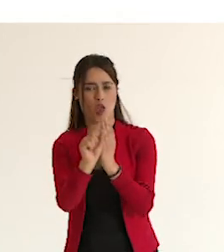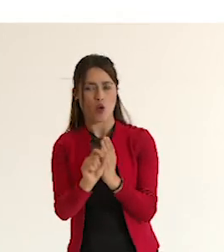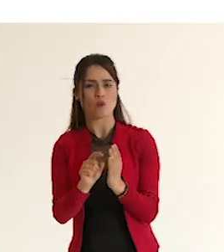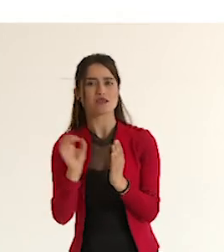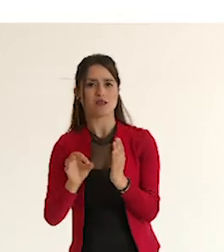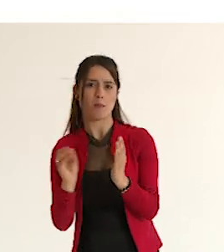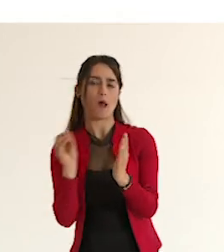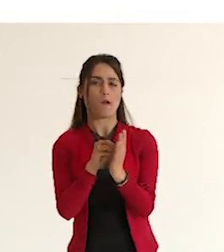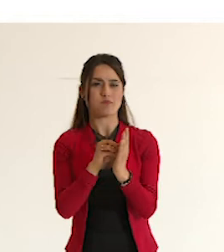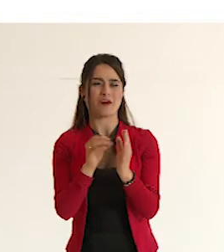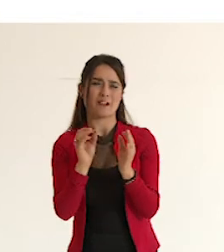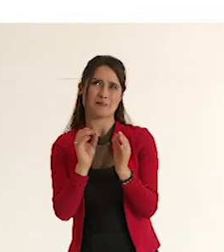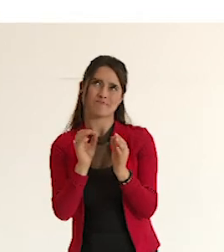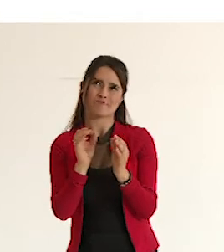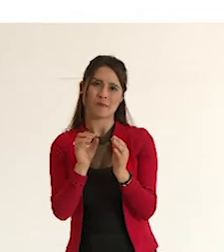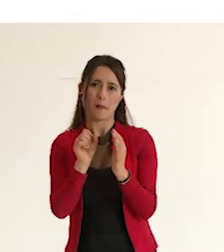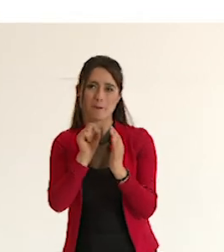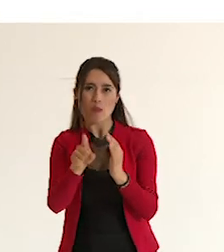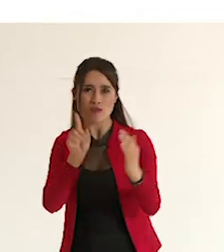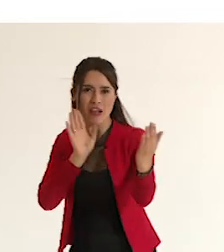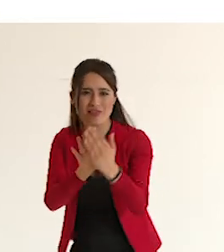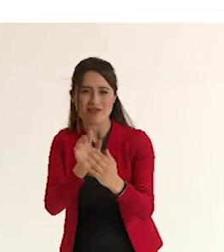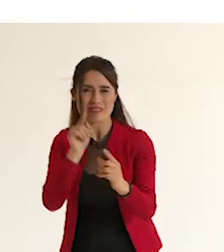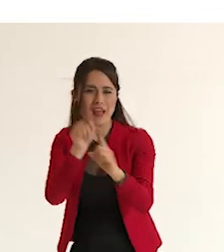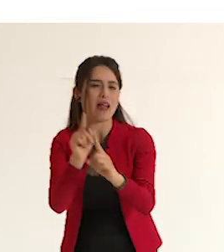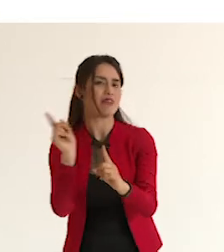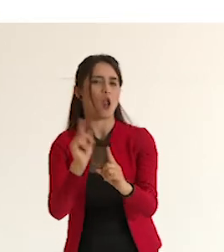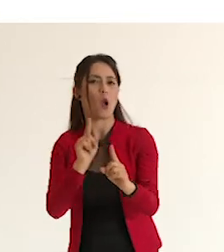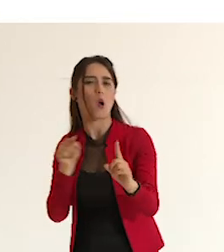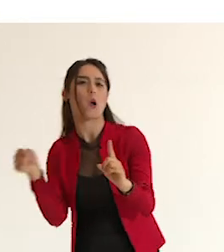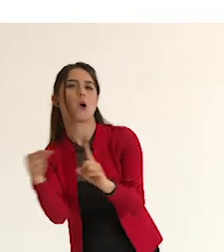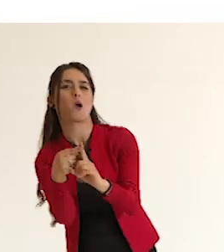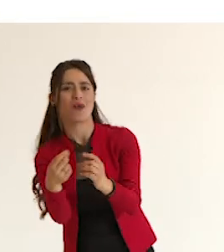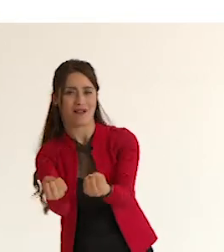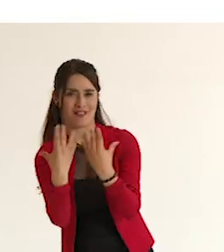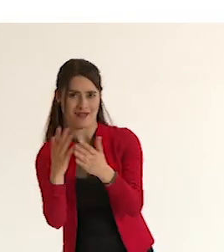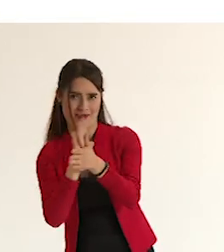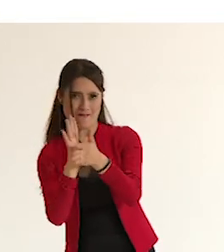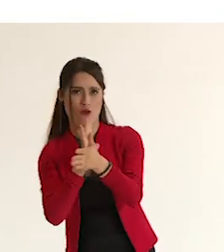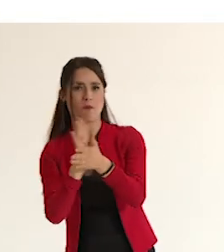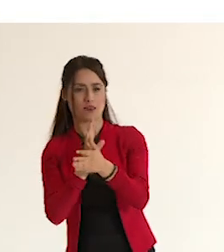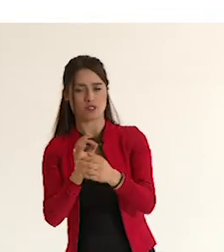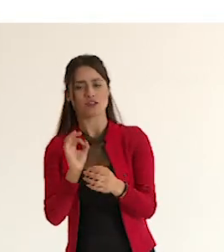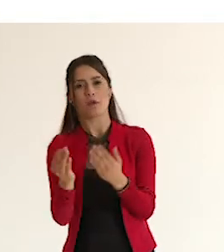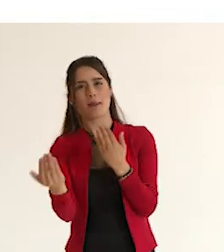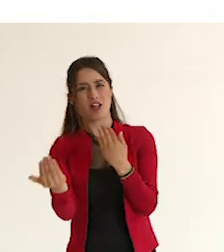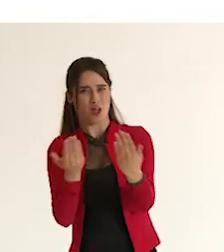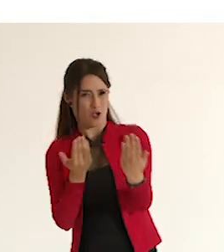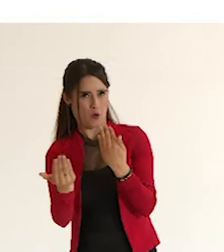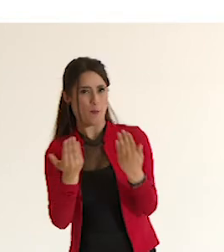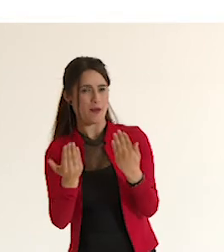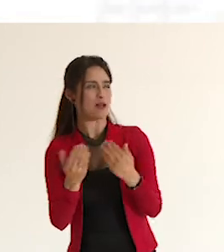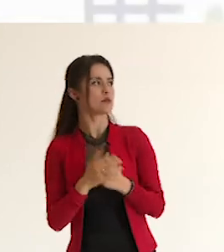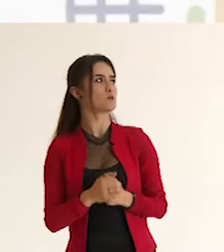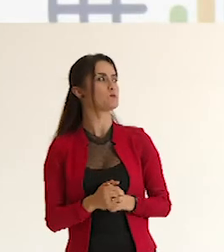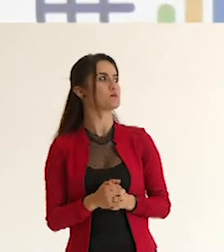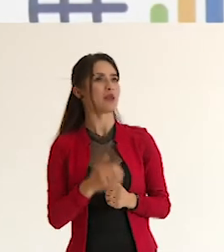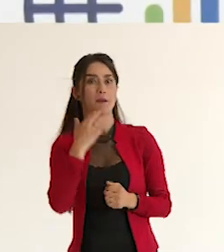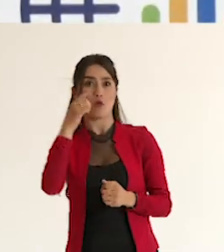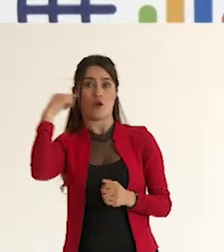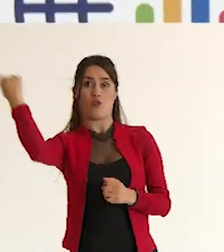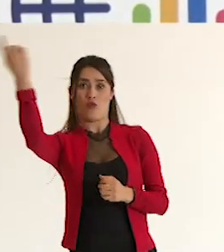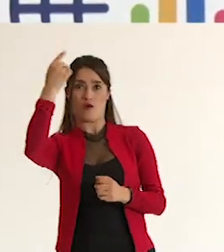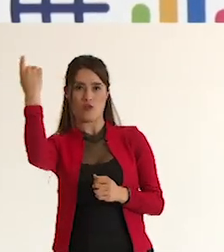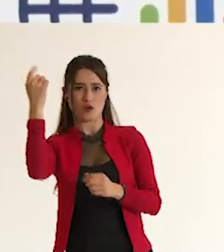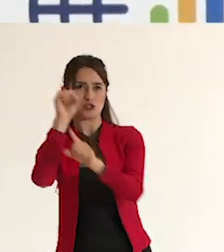o en las encuestas de cómo las de cultura ciudadana y es contrastar el como valoro yo a la sociedad en general oa los